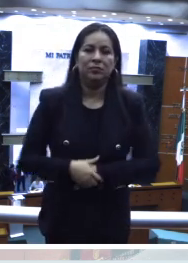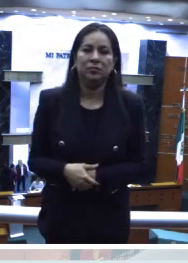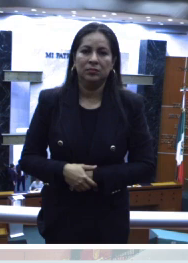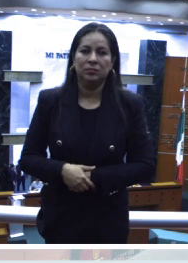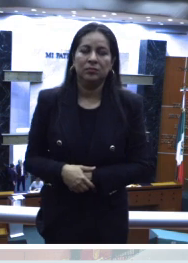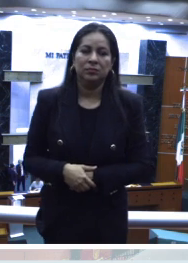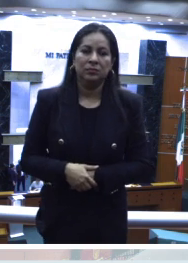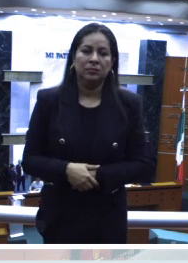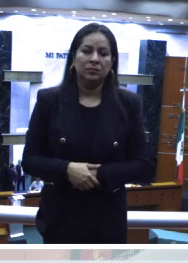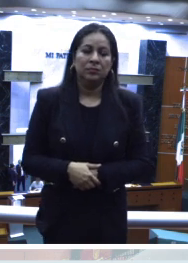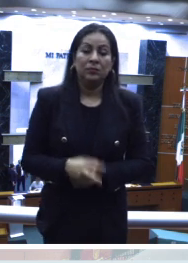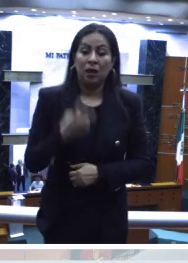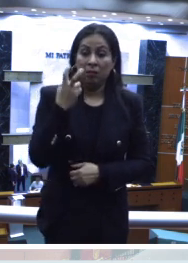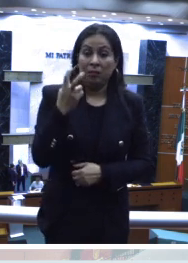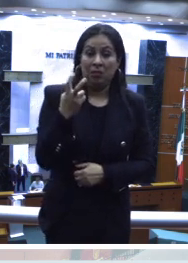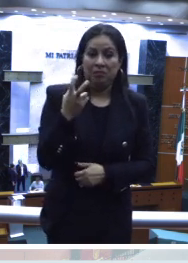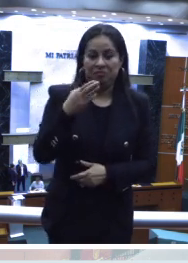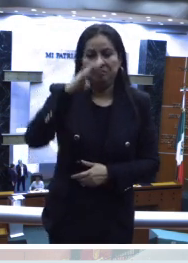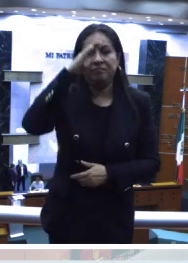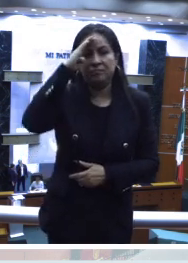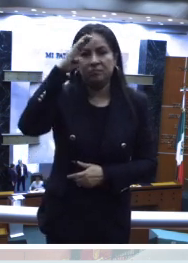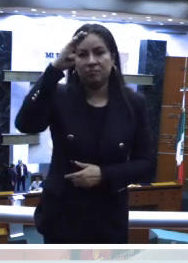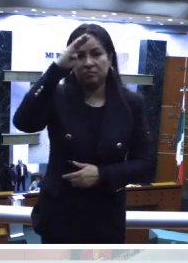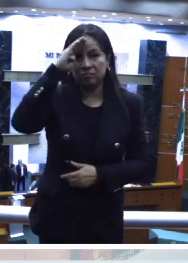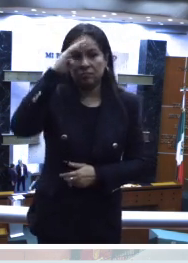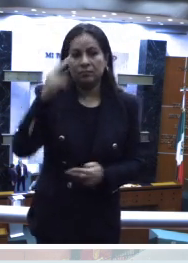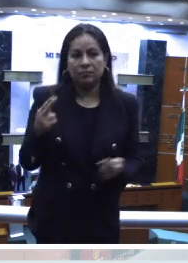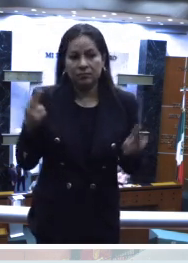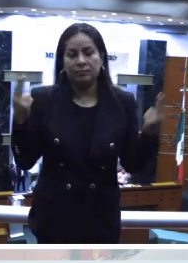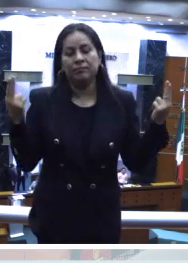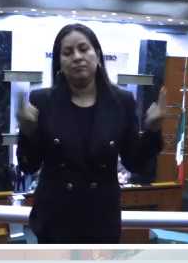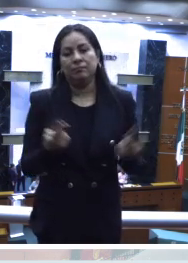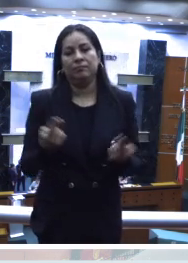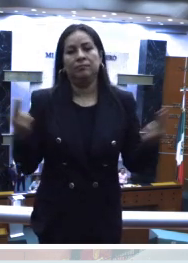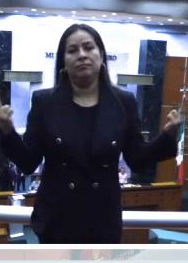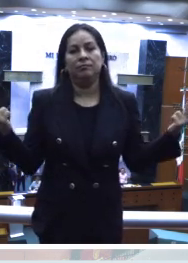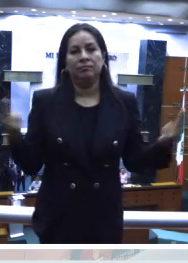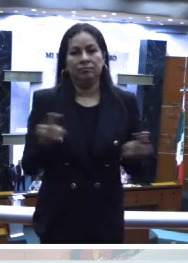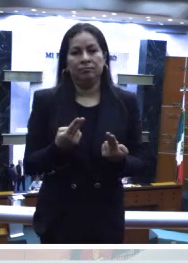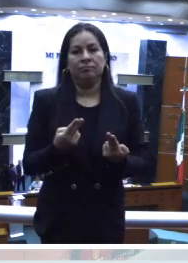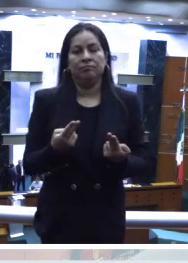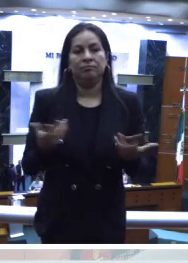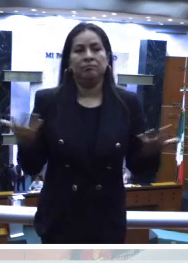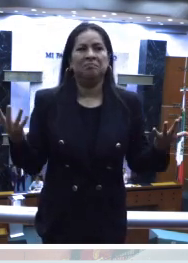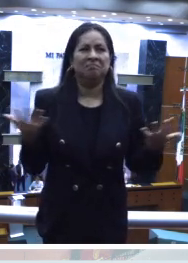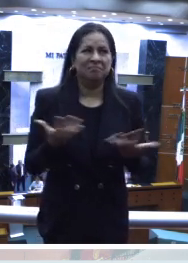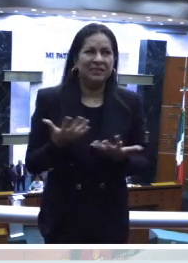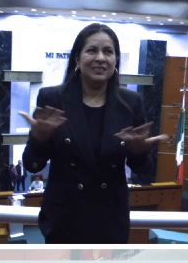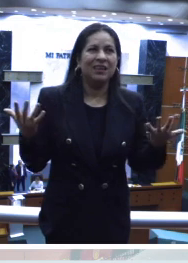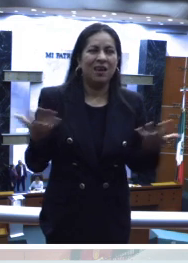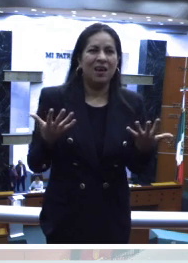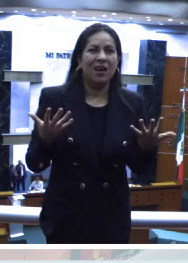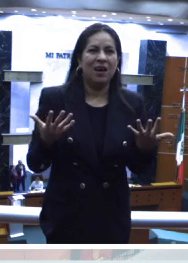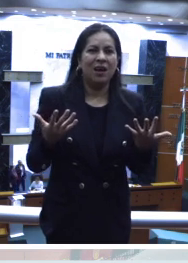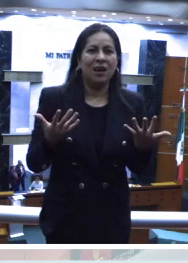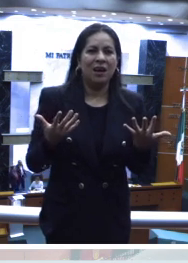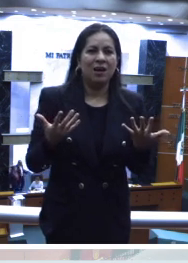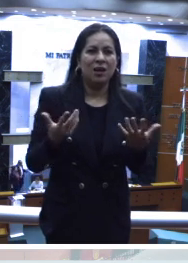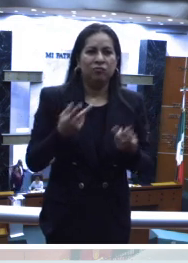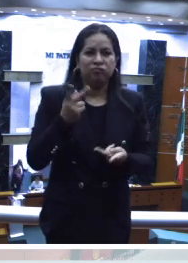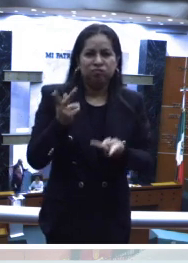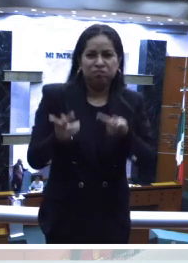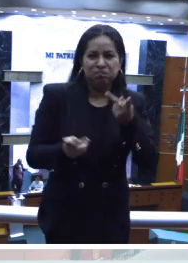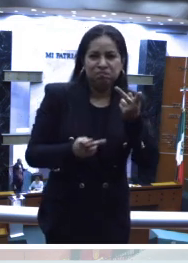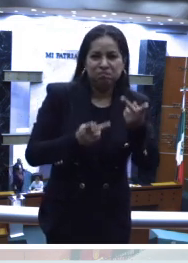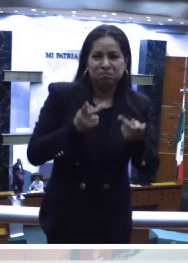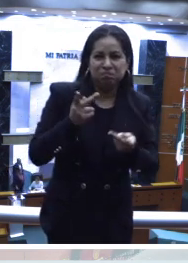Grande por eso considero necesario que se realice un censo de